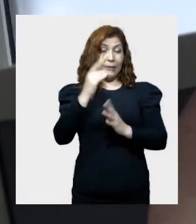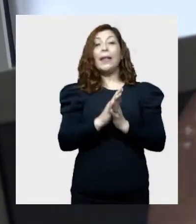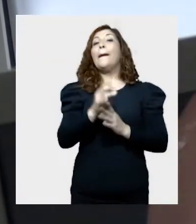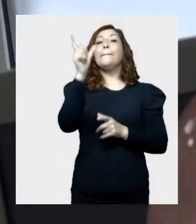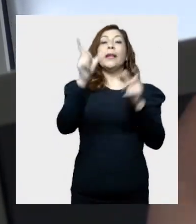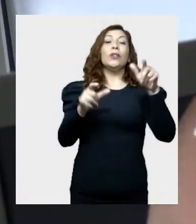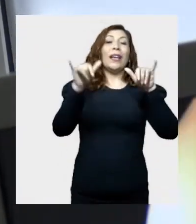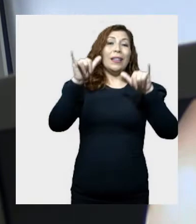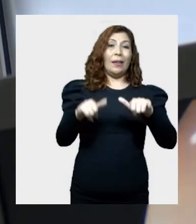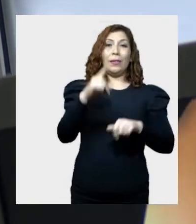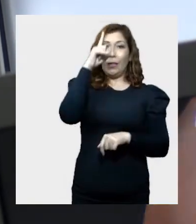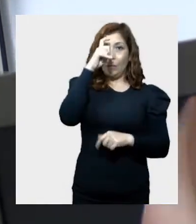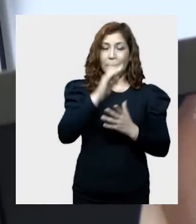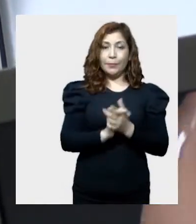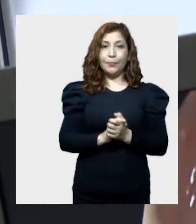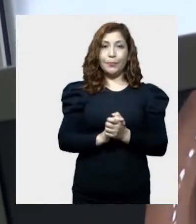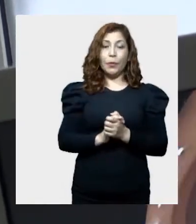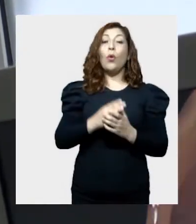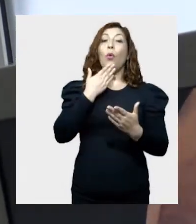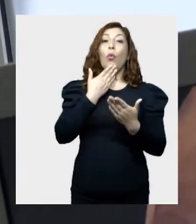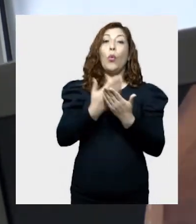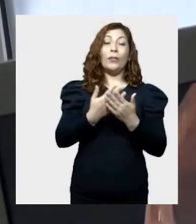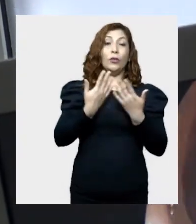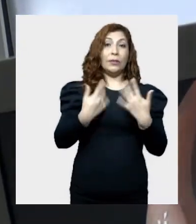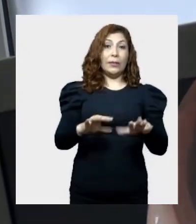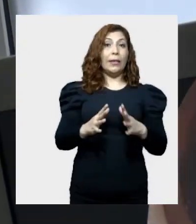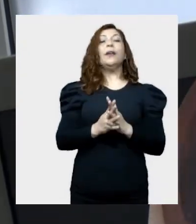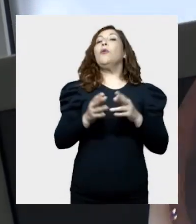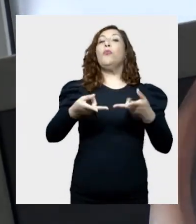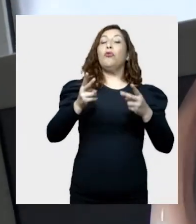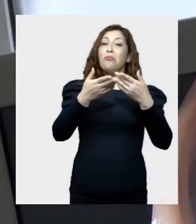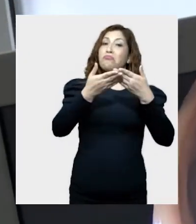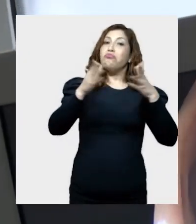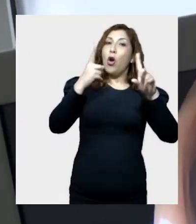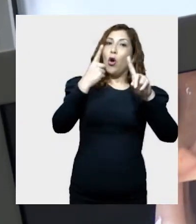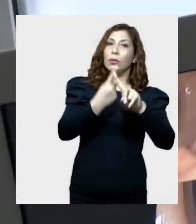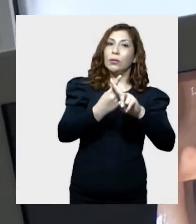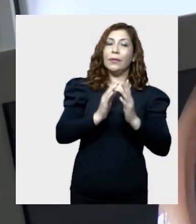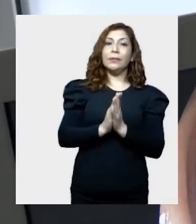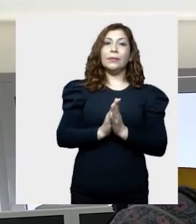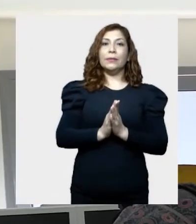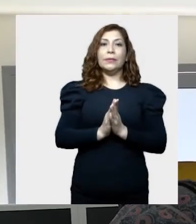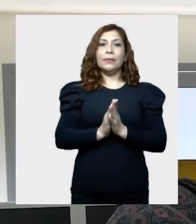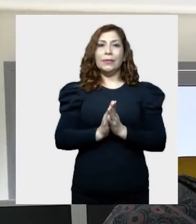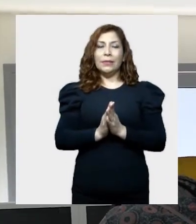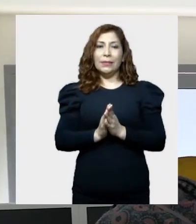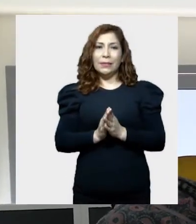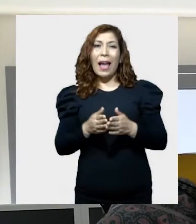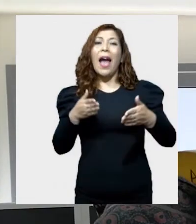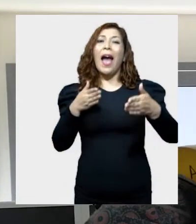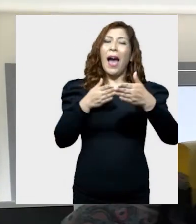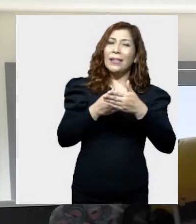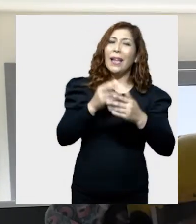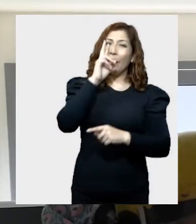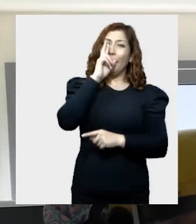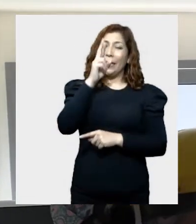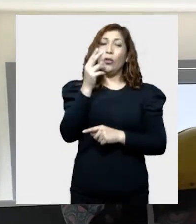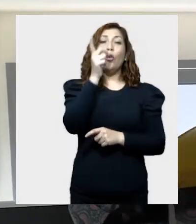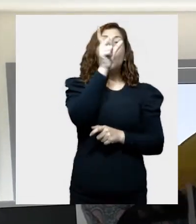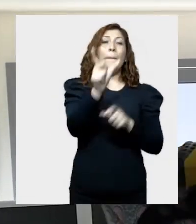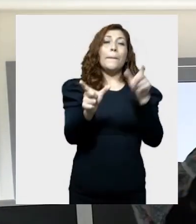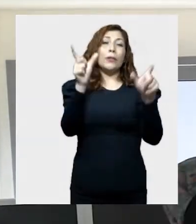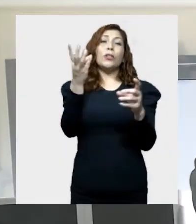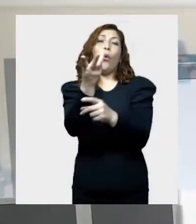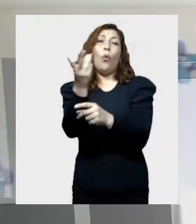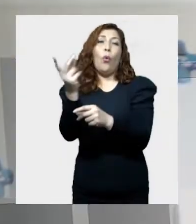pacientes hospitalizados. Una vez que la unidad pudo abrir nuevamente, se limitaron las atenciones respetando los aforos y